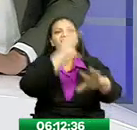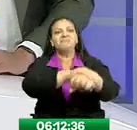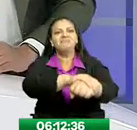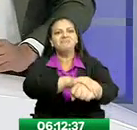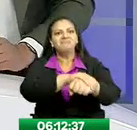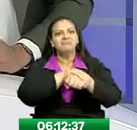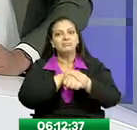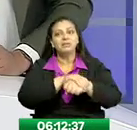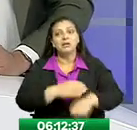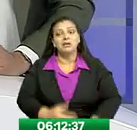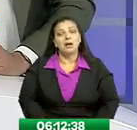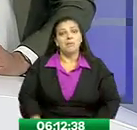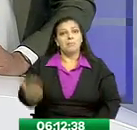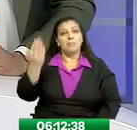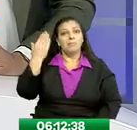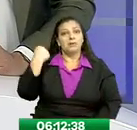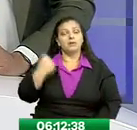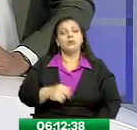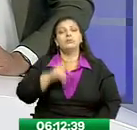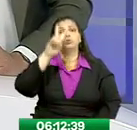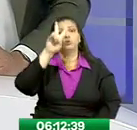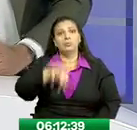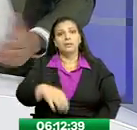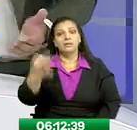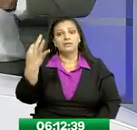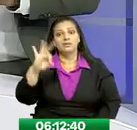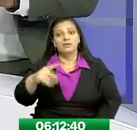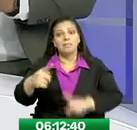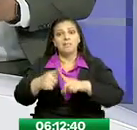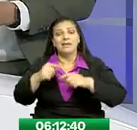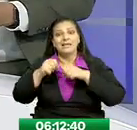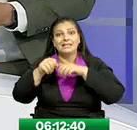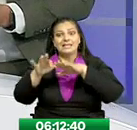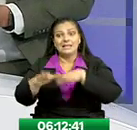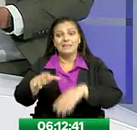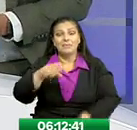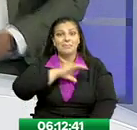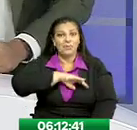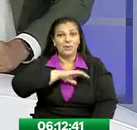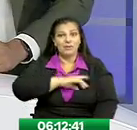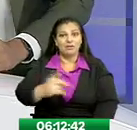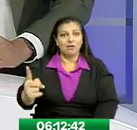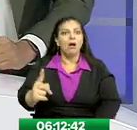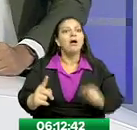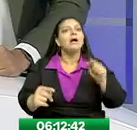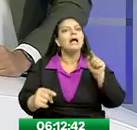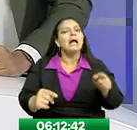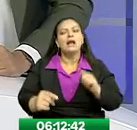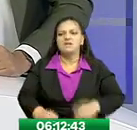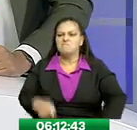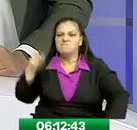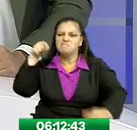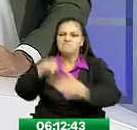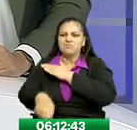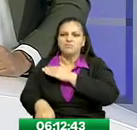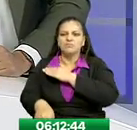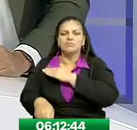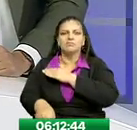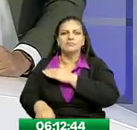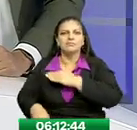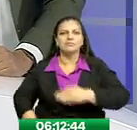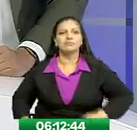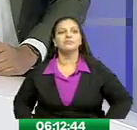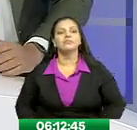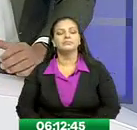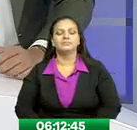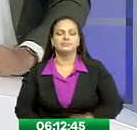en septiembre del 2019. Le cayó el guante, Chiquilín. Chiquilín, 13 corvinas tenía. 13 corvinitas,